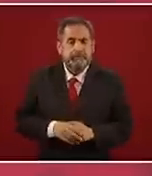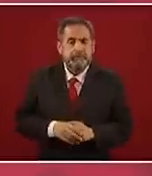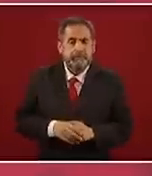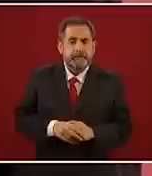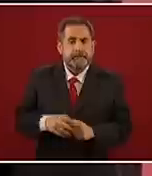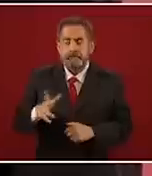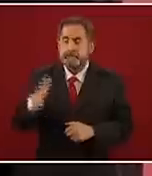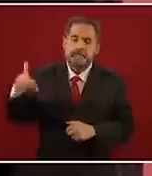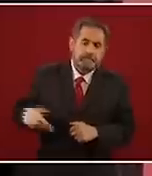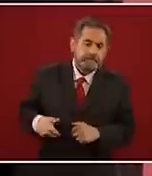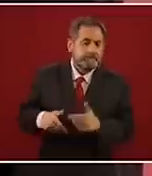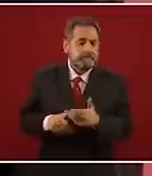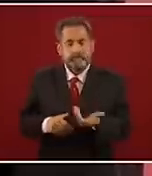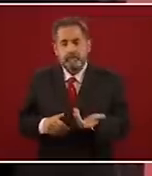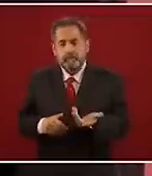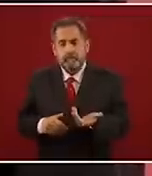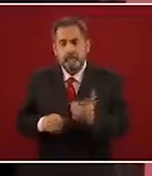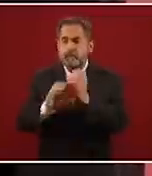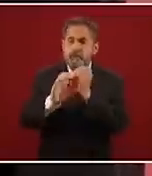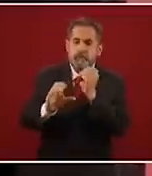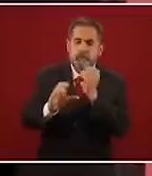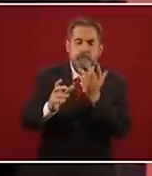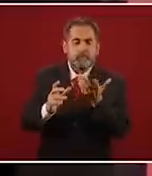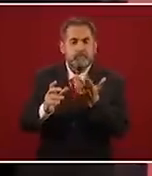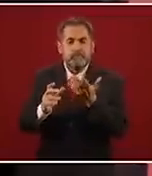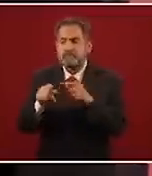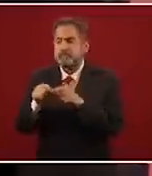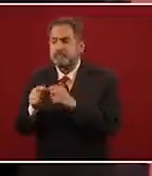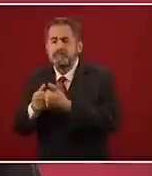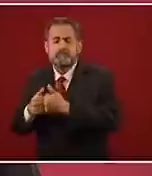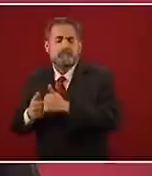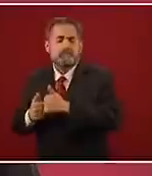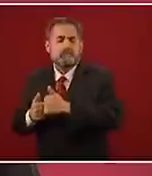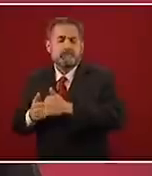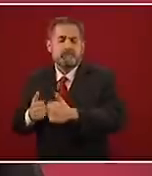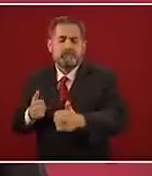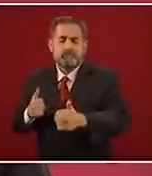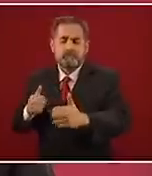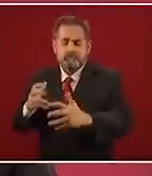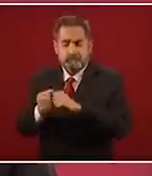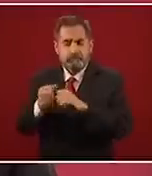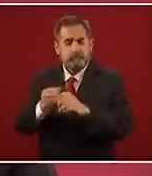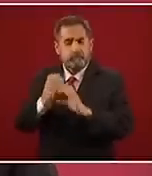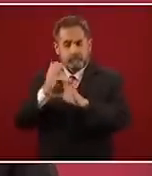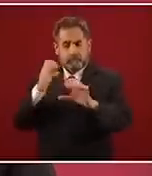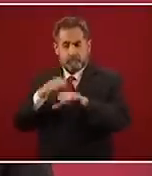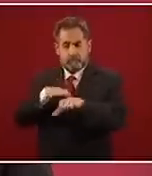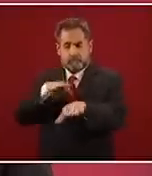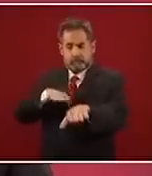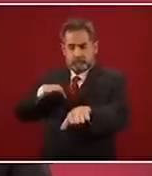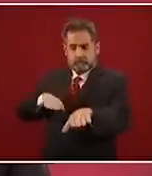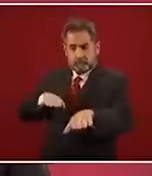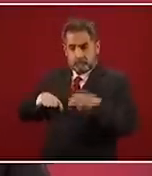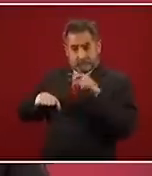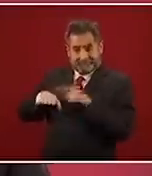Un accidente de un camión que los trasladaba, era un convoy de varios y uno